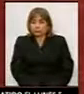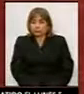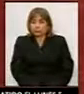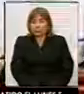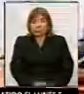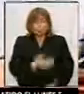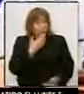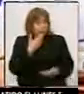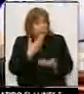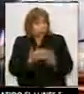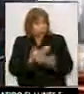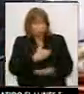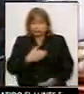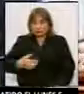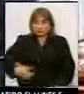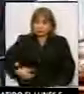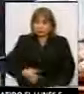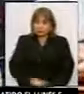Muchas gracias, señora presidenta.